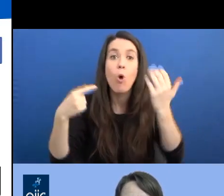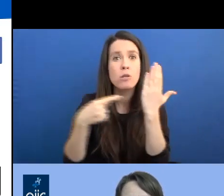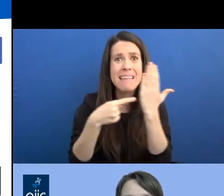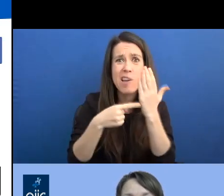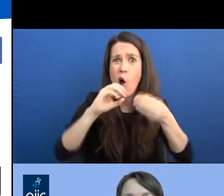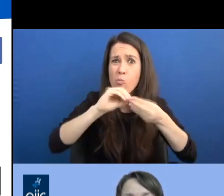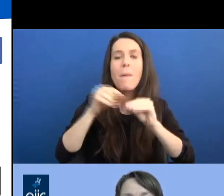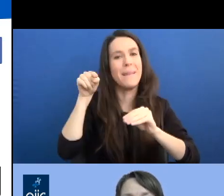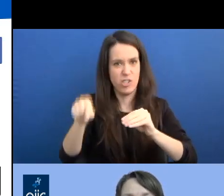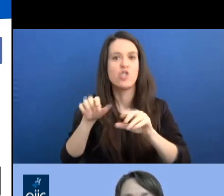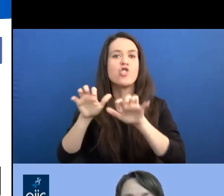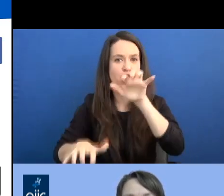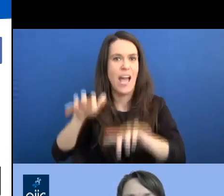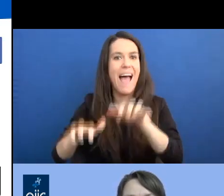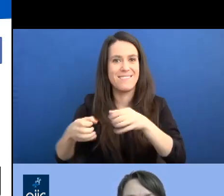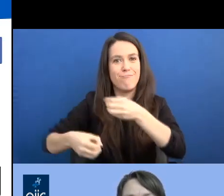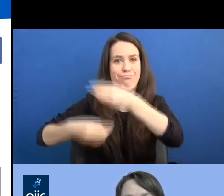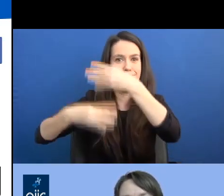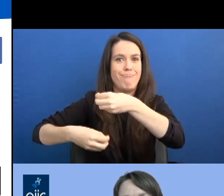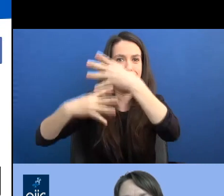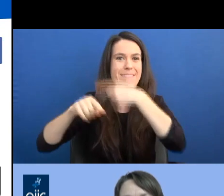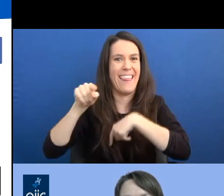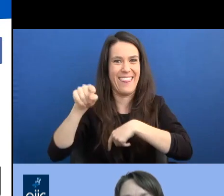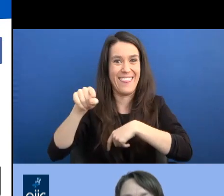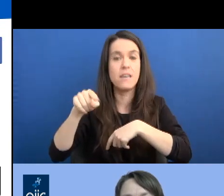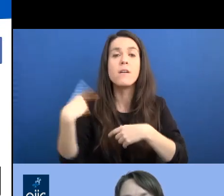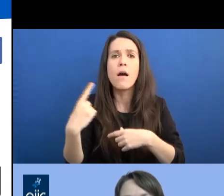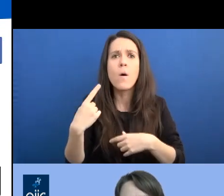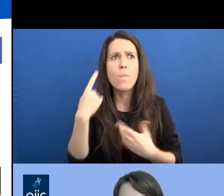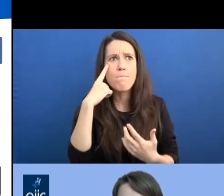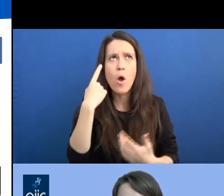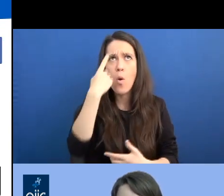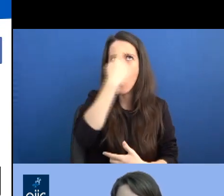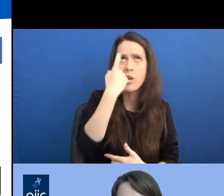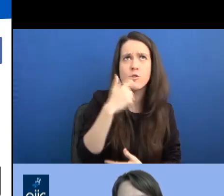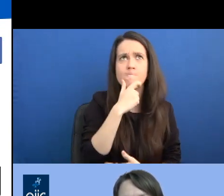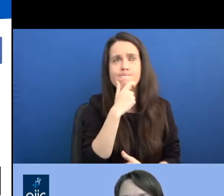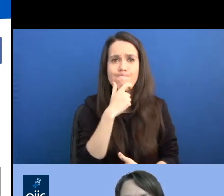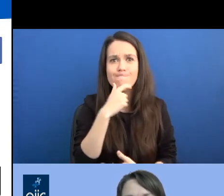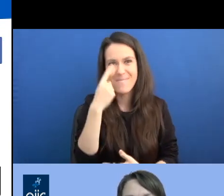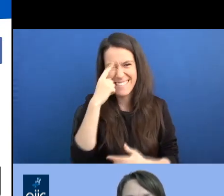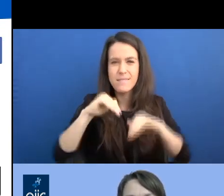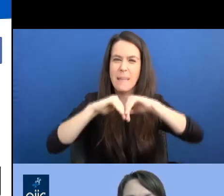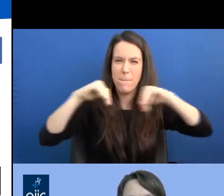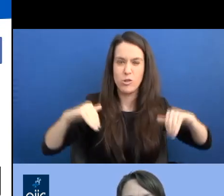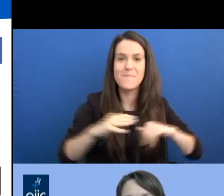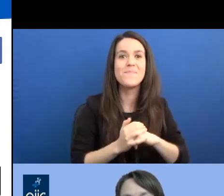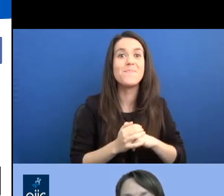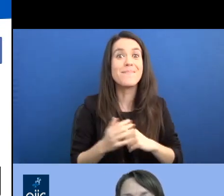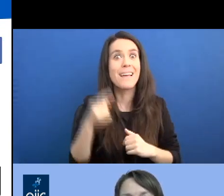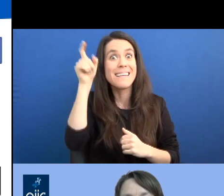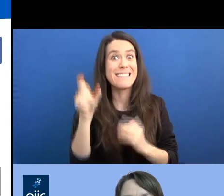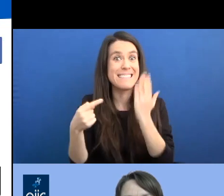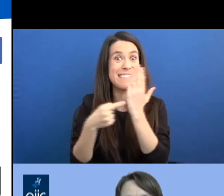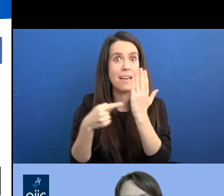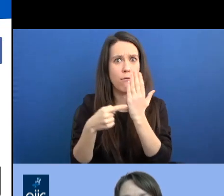Por supuesto, si quieren saludarse, háganlo con mucho gusto, pero vamos a utilizar el chat en esta plataforma. Para cuestiones